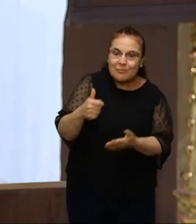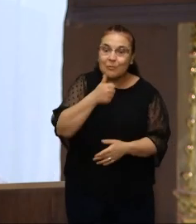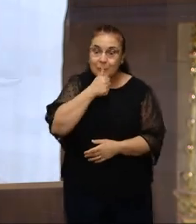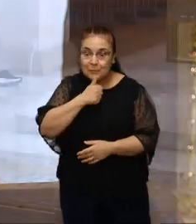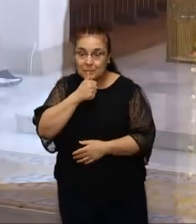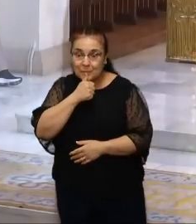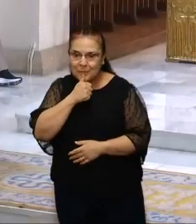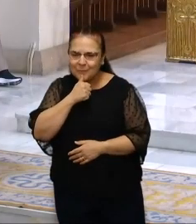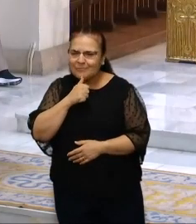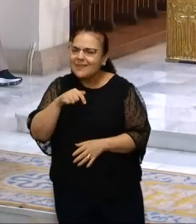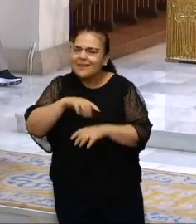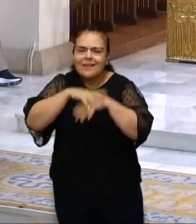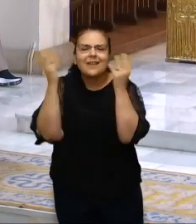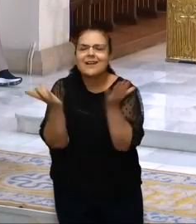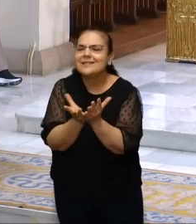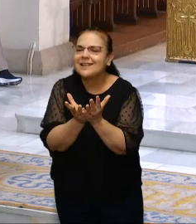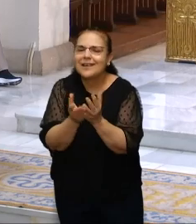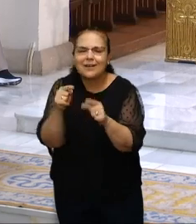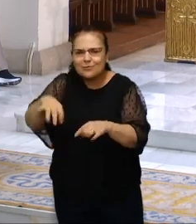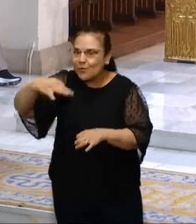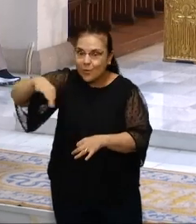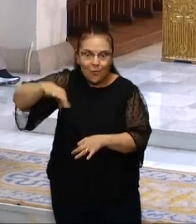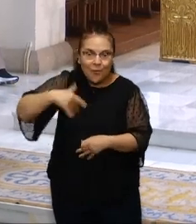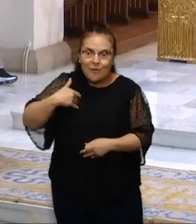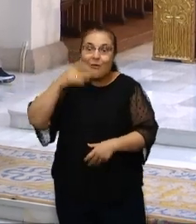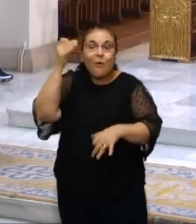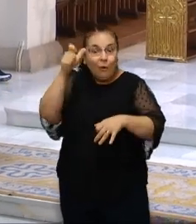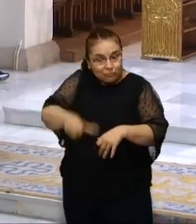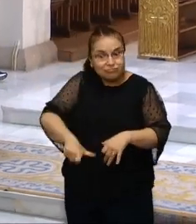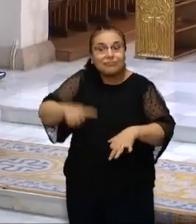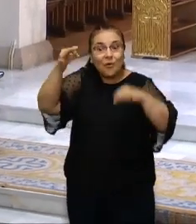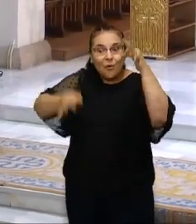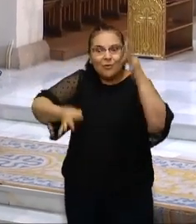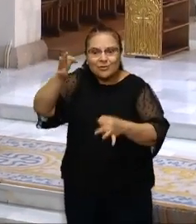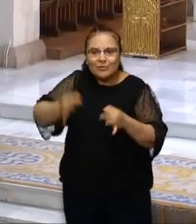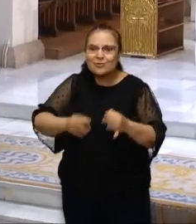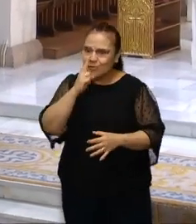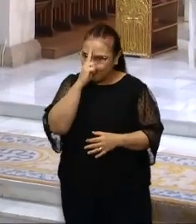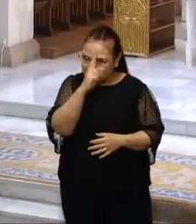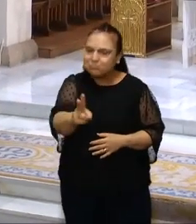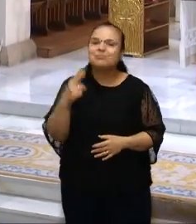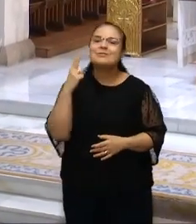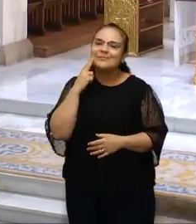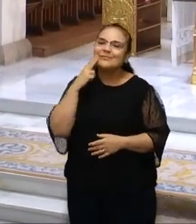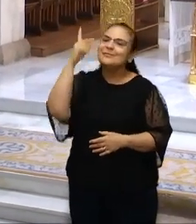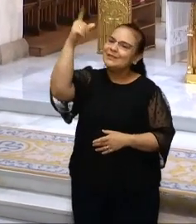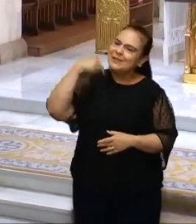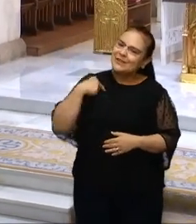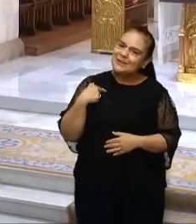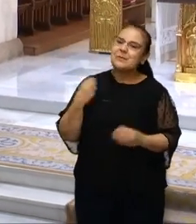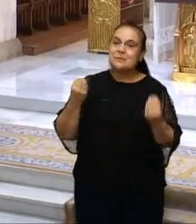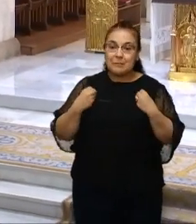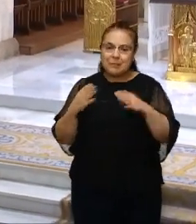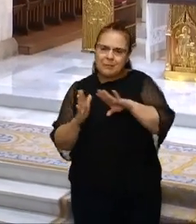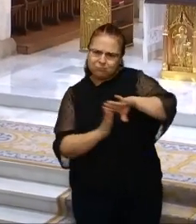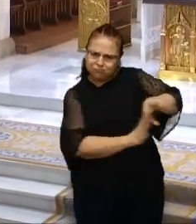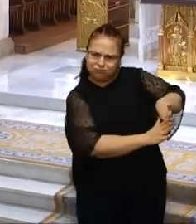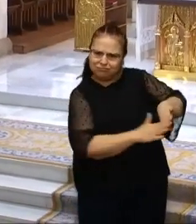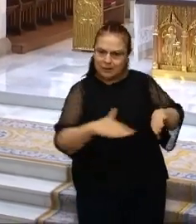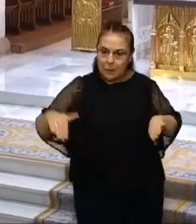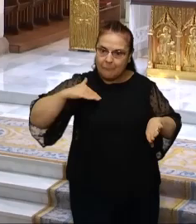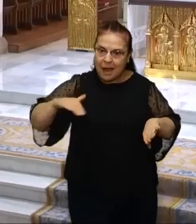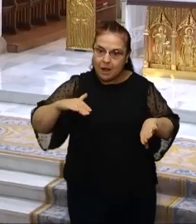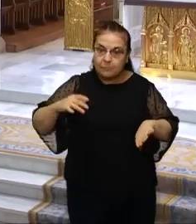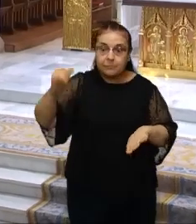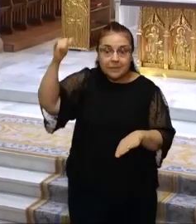tierra no hay otro como él. Es un hombre justo y honrado, que teme a Dios y vive apartado del mal.